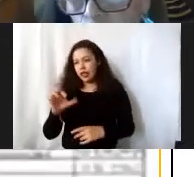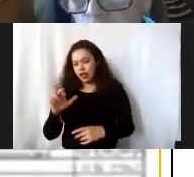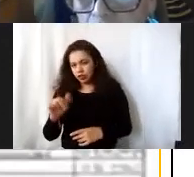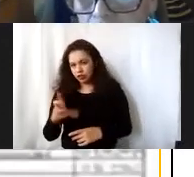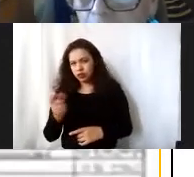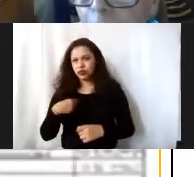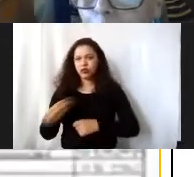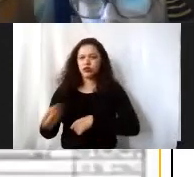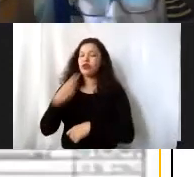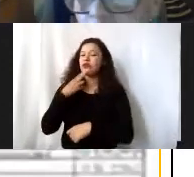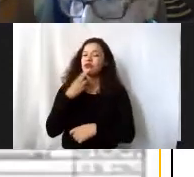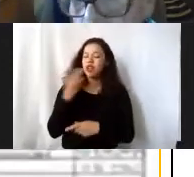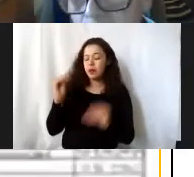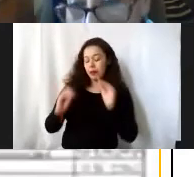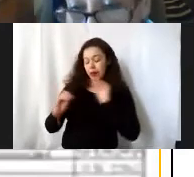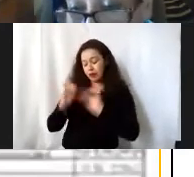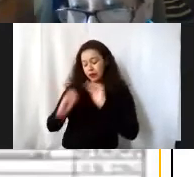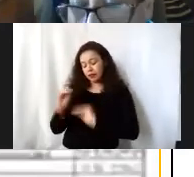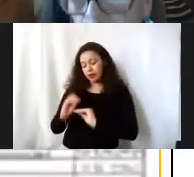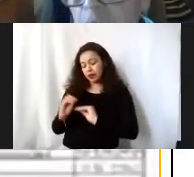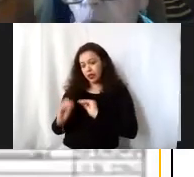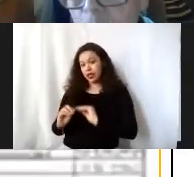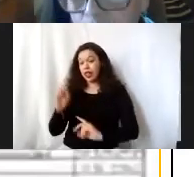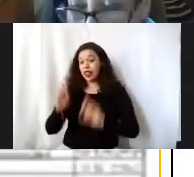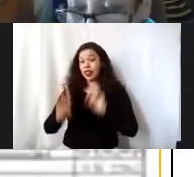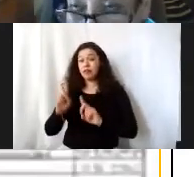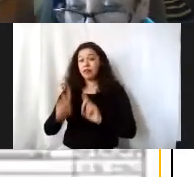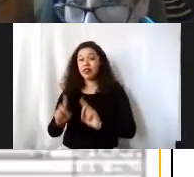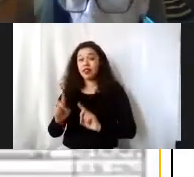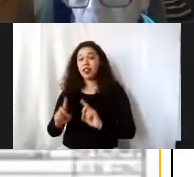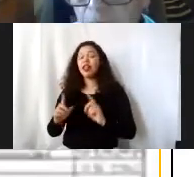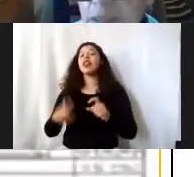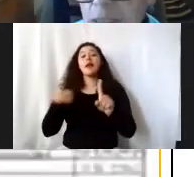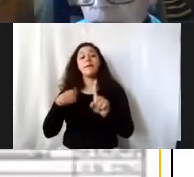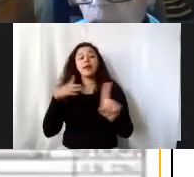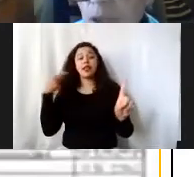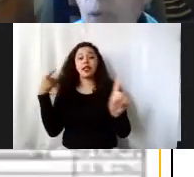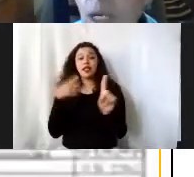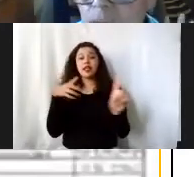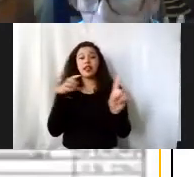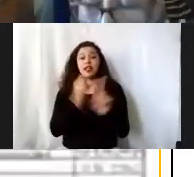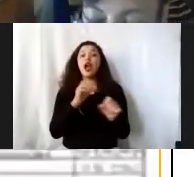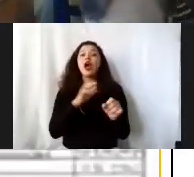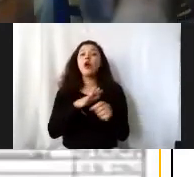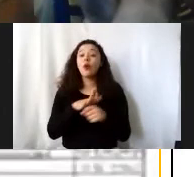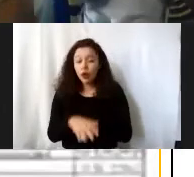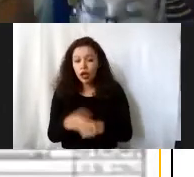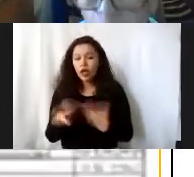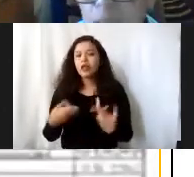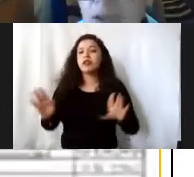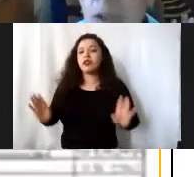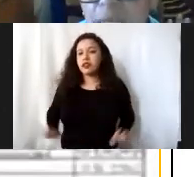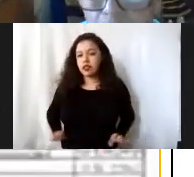a utilizar, va a depender, insisto, de cuál es el propósito de la institución, cuáles son las características